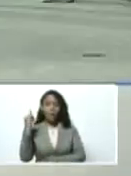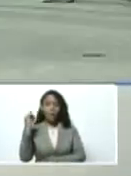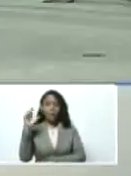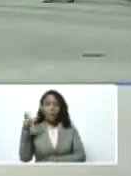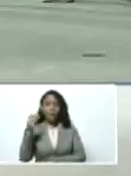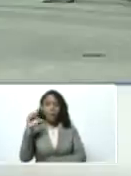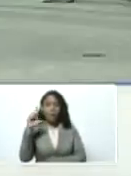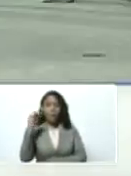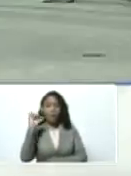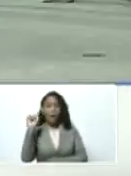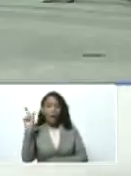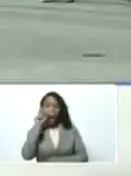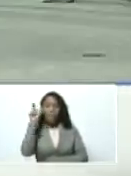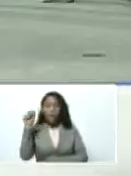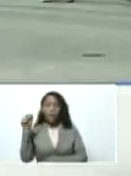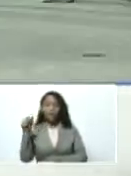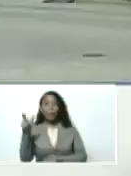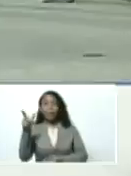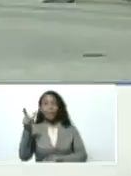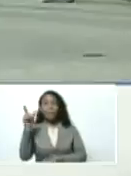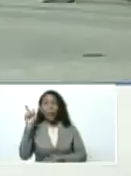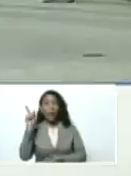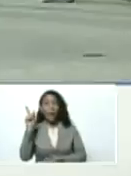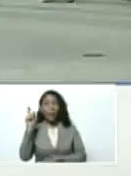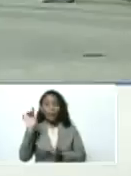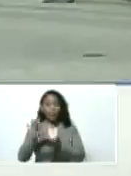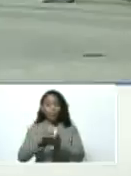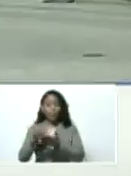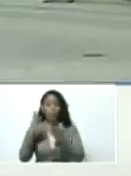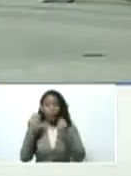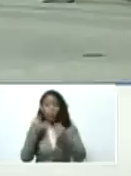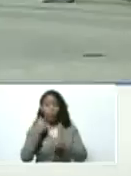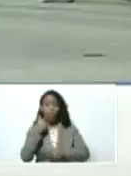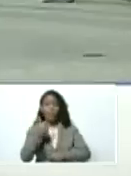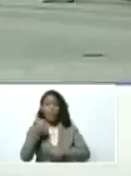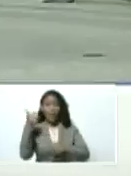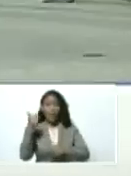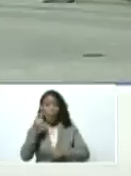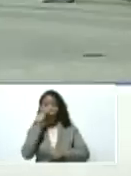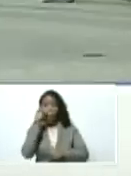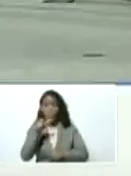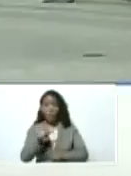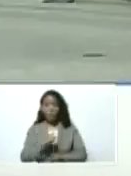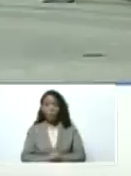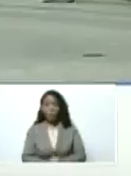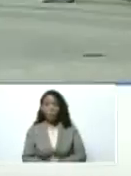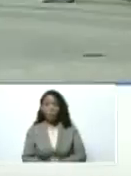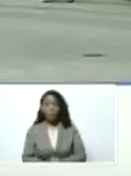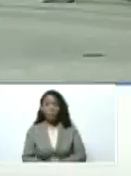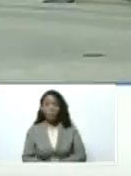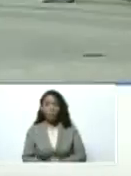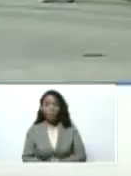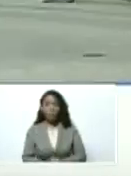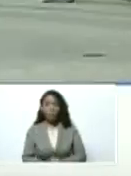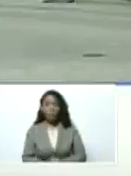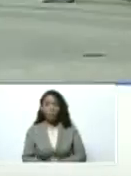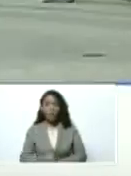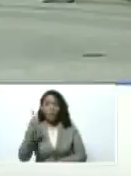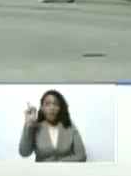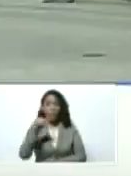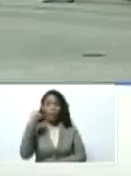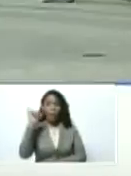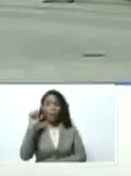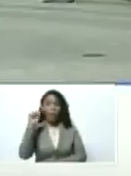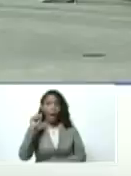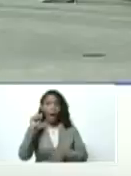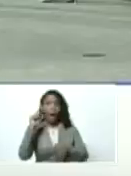de Banca, Seguros, Valores y Economía Digital, tiene mucho que decir. ¿Ah? Está también